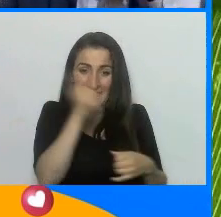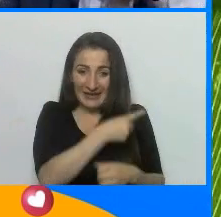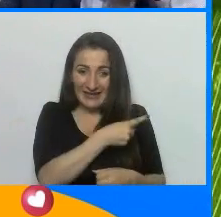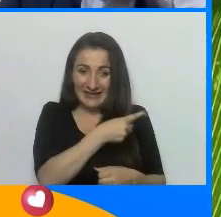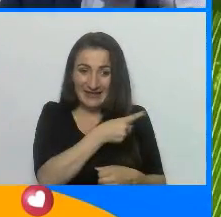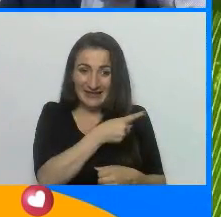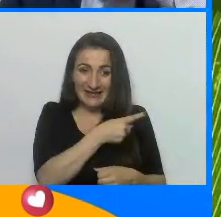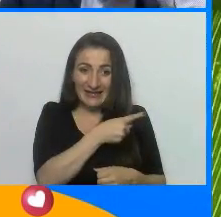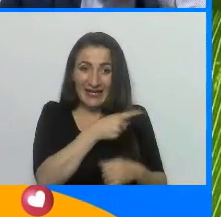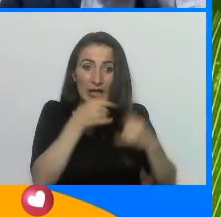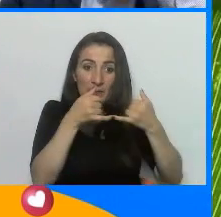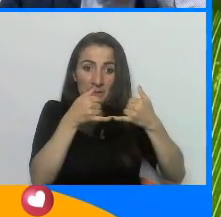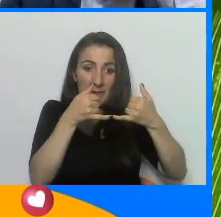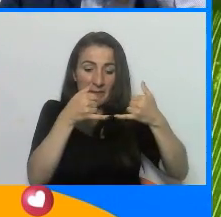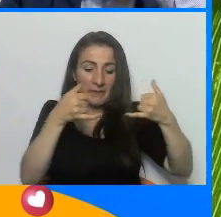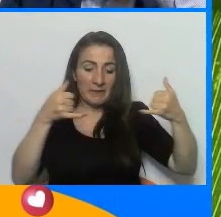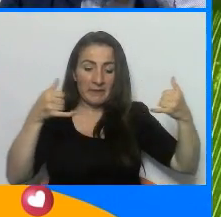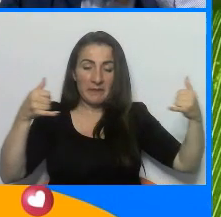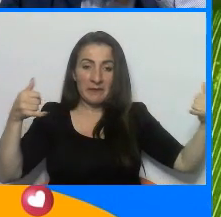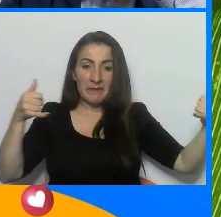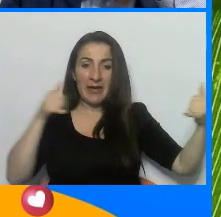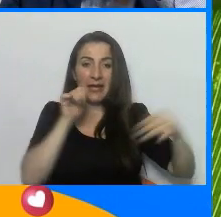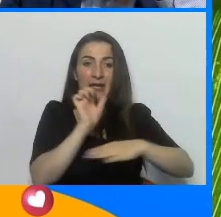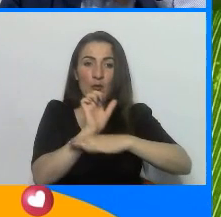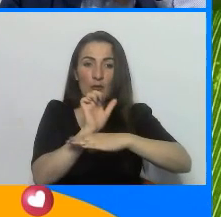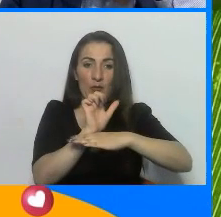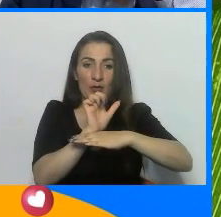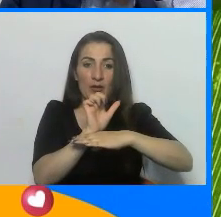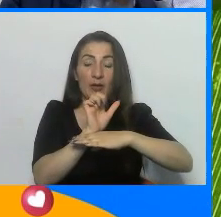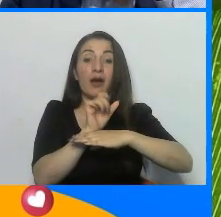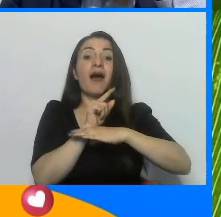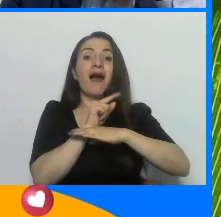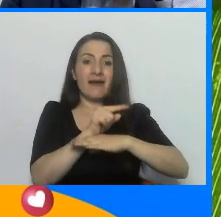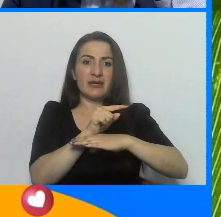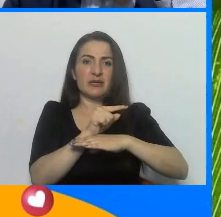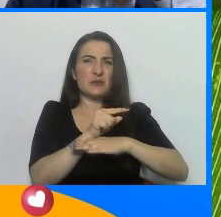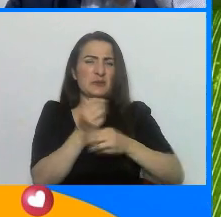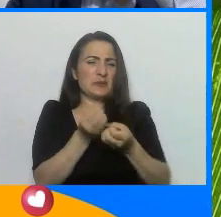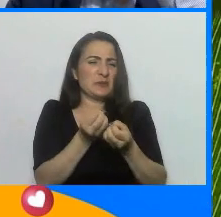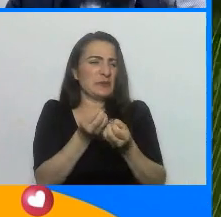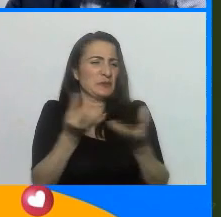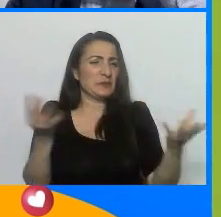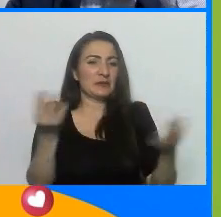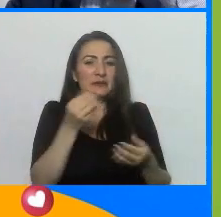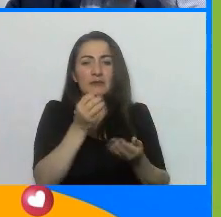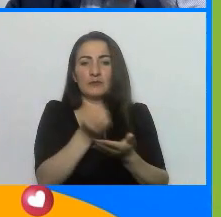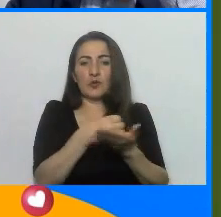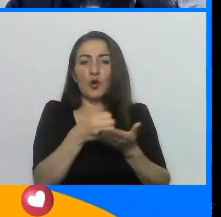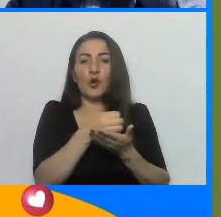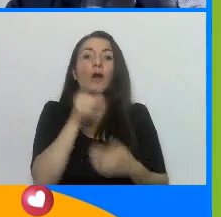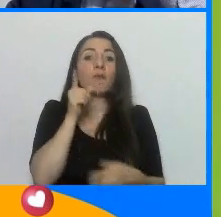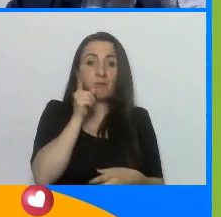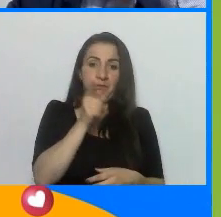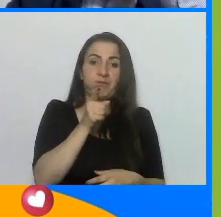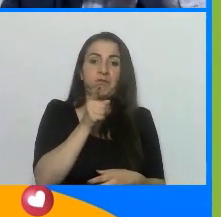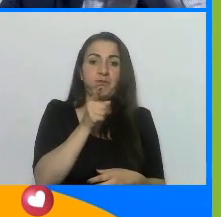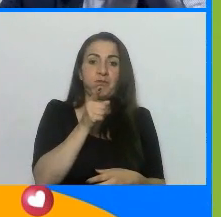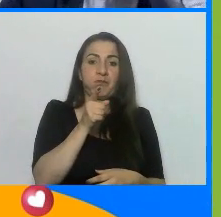Estoy hablando de los que están aquí, mire, de estos que están aquí. Estos que están aquí pegaditos. ¿Sí? Esos son